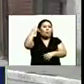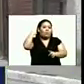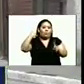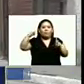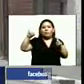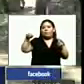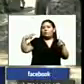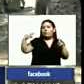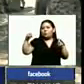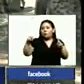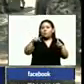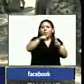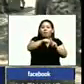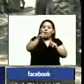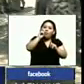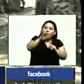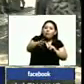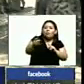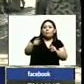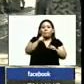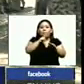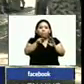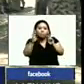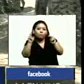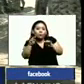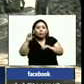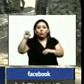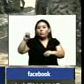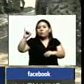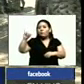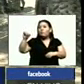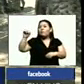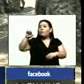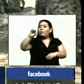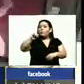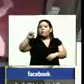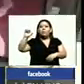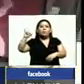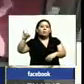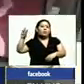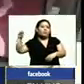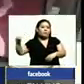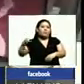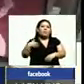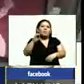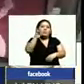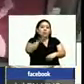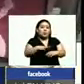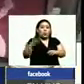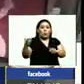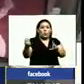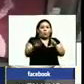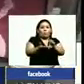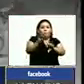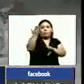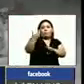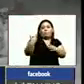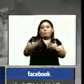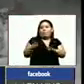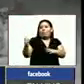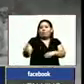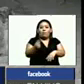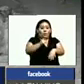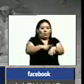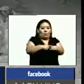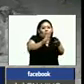Vocero de la Organización Internacional de Migración IOM Por sus siglas en inglés Resalta que la cifra Alcanzada Se registró Mucho más temprano